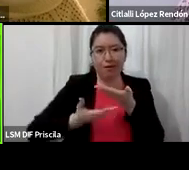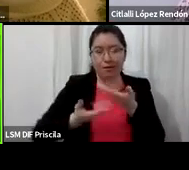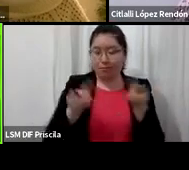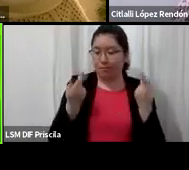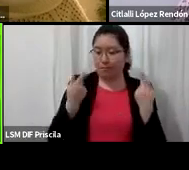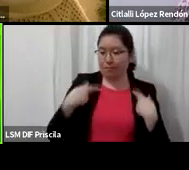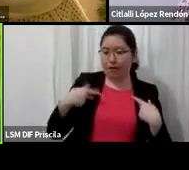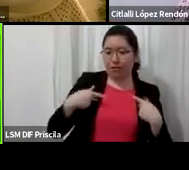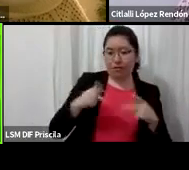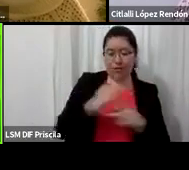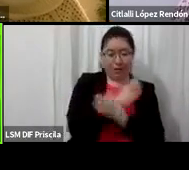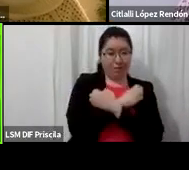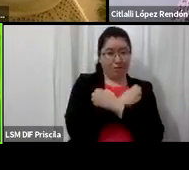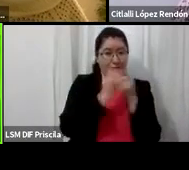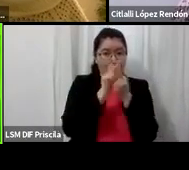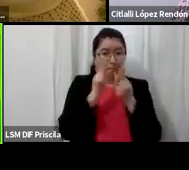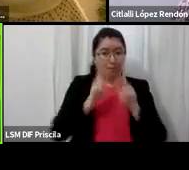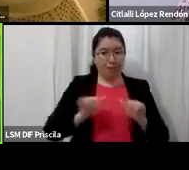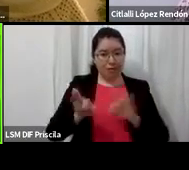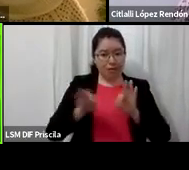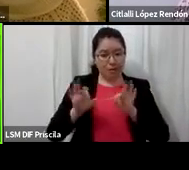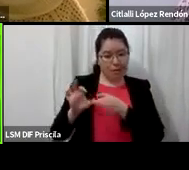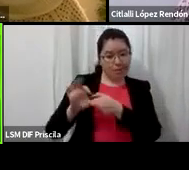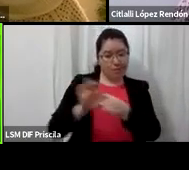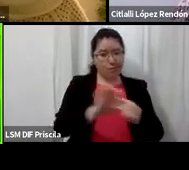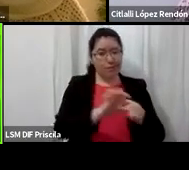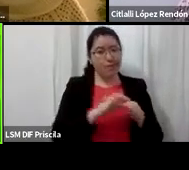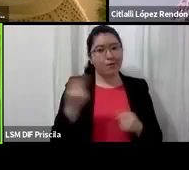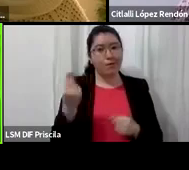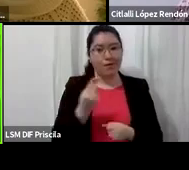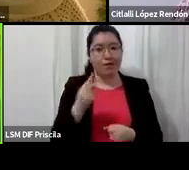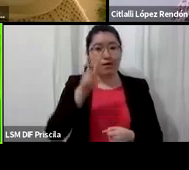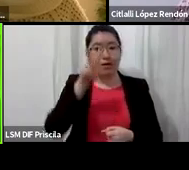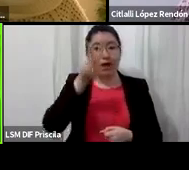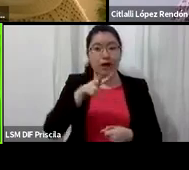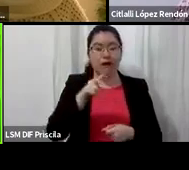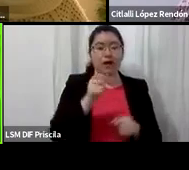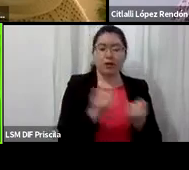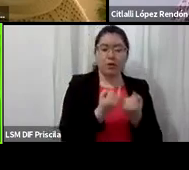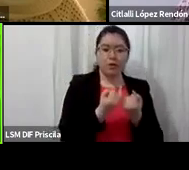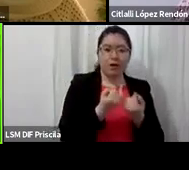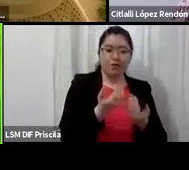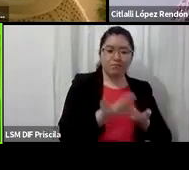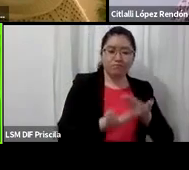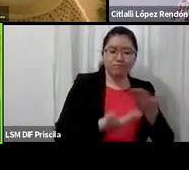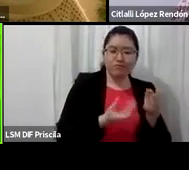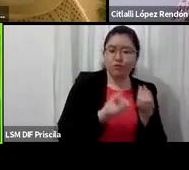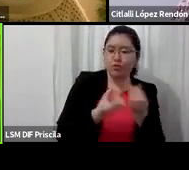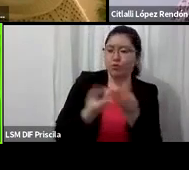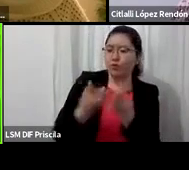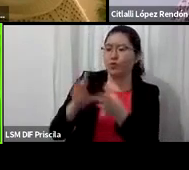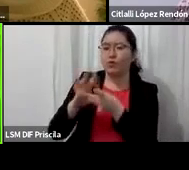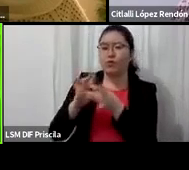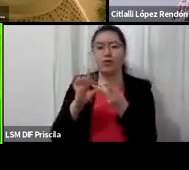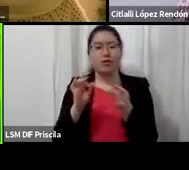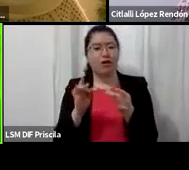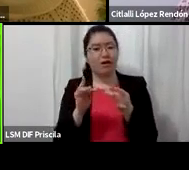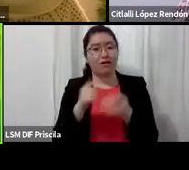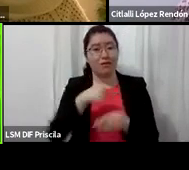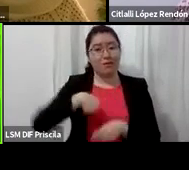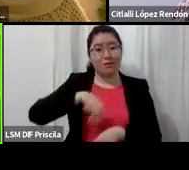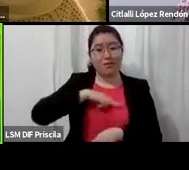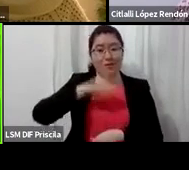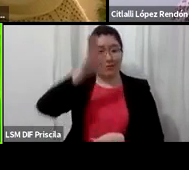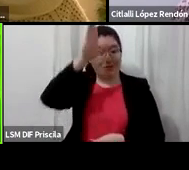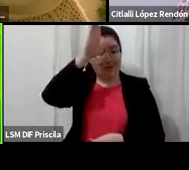la paz, porque hay una necesidad también imperiosa de poder compartir con quienes estamos de acuerdo. Entonces yo diría,